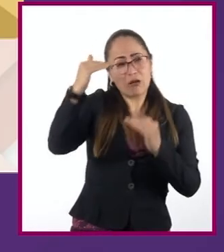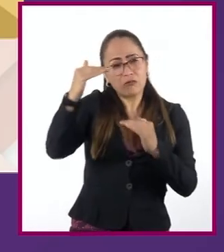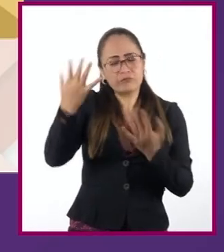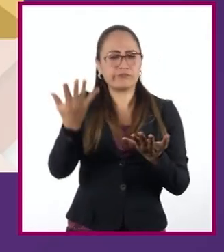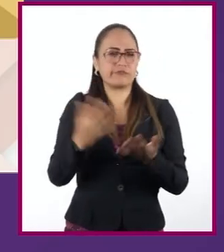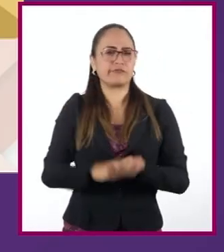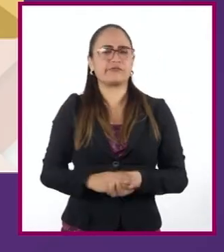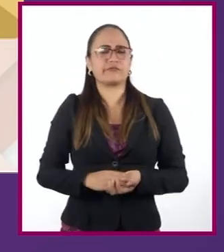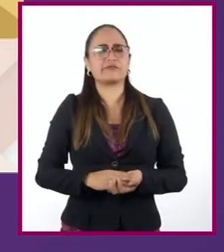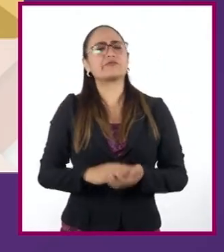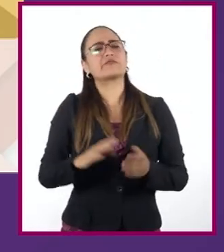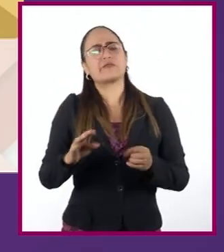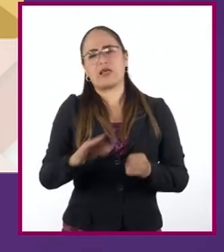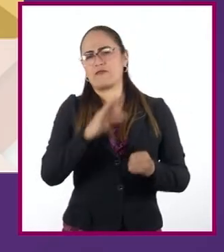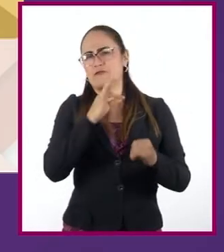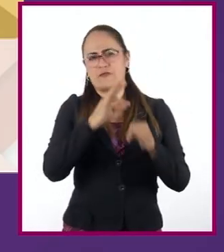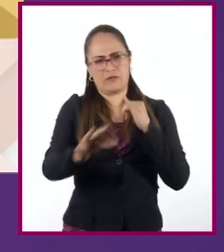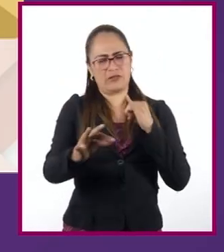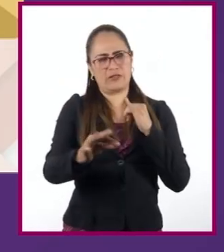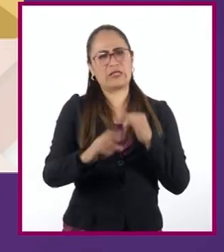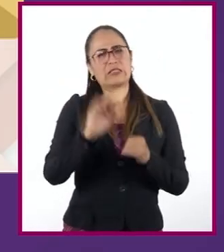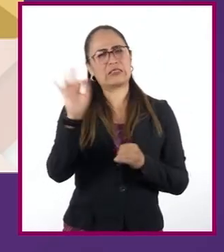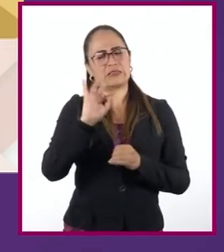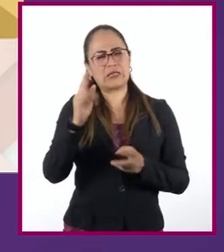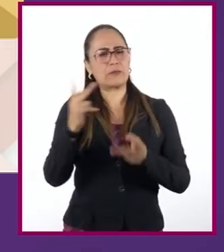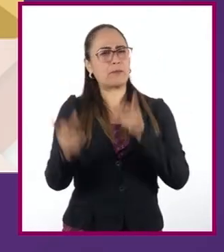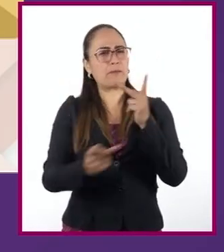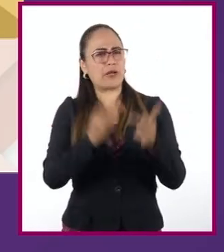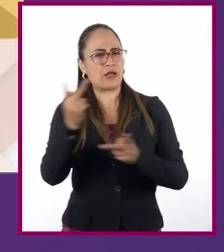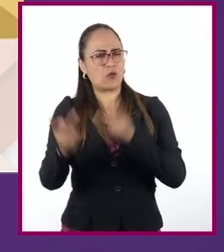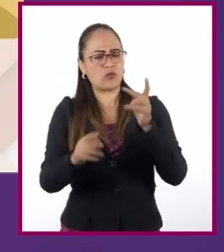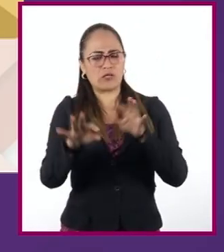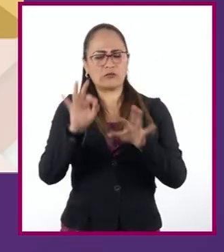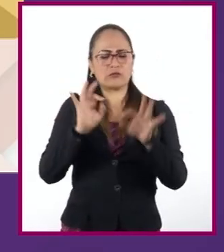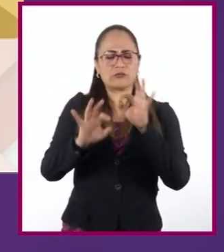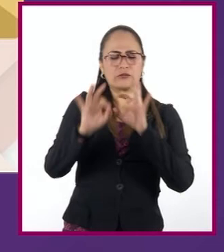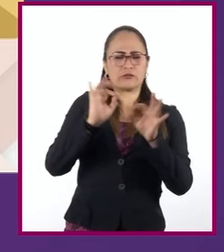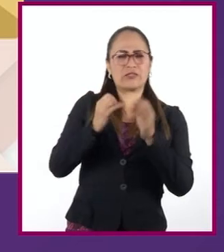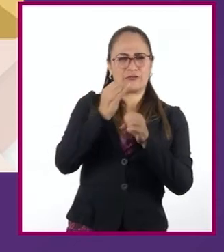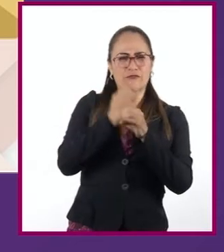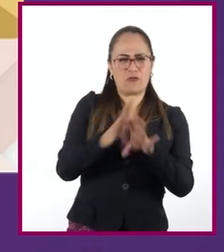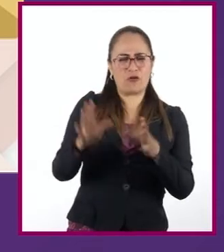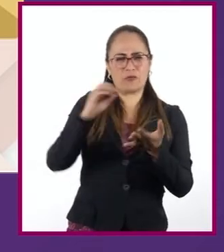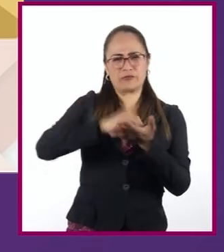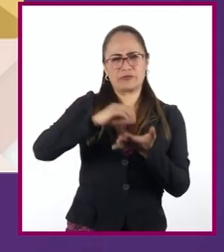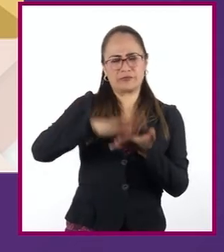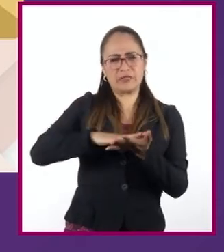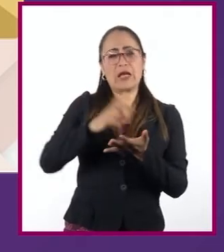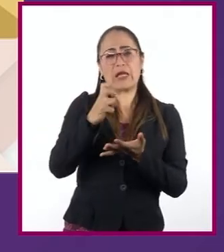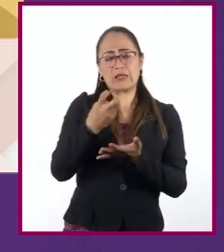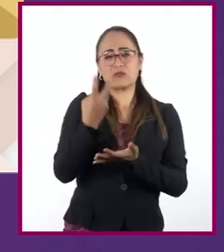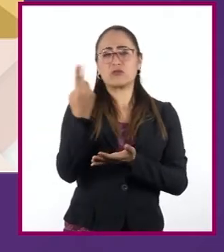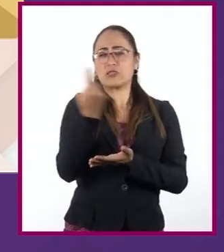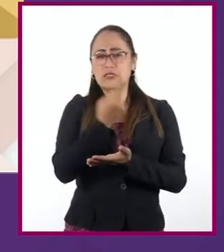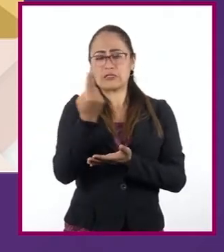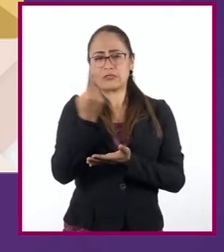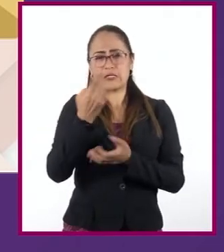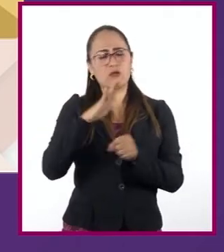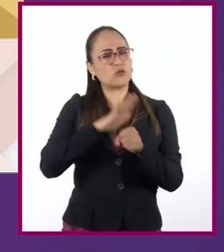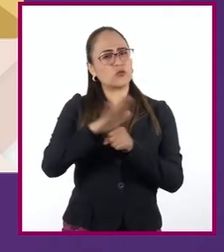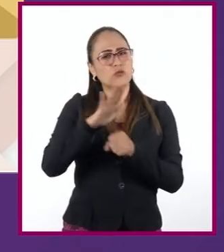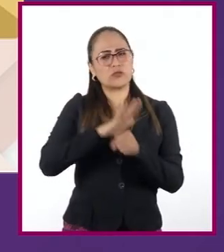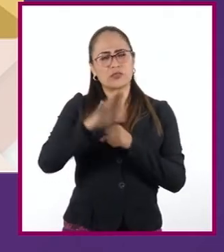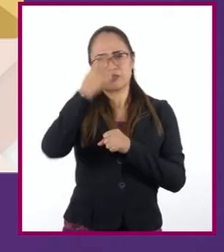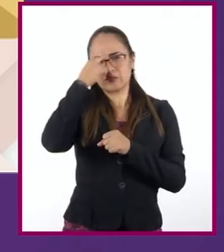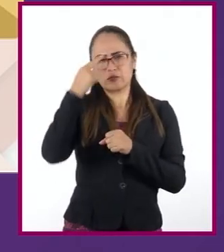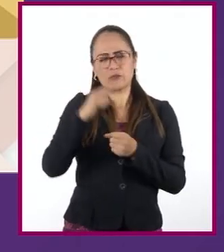Conclusiones. Aunque solo consideren algunas preguntas en el informe, estas deben ser las necesarias y suficientes para